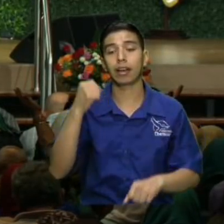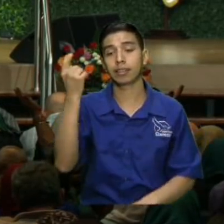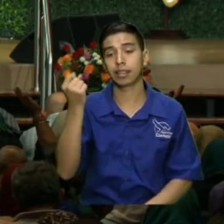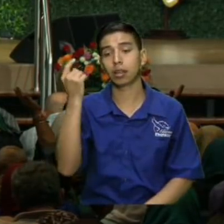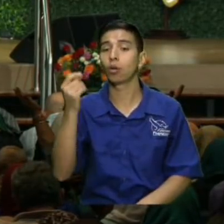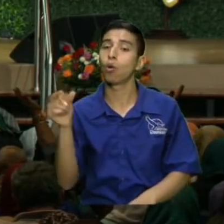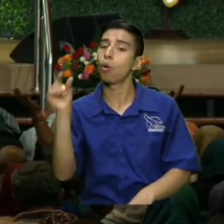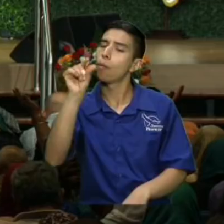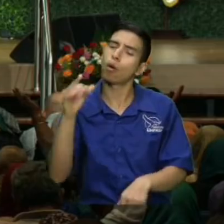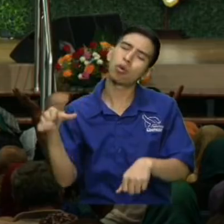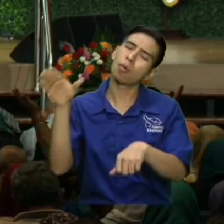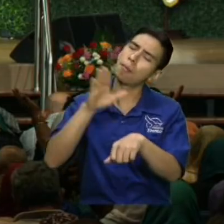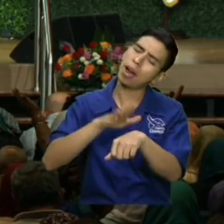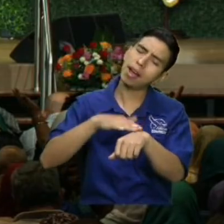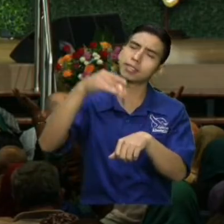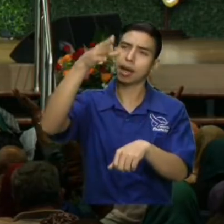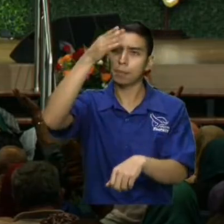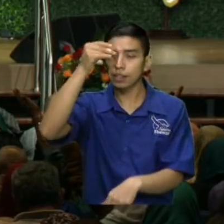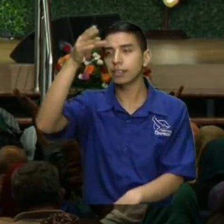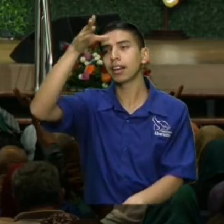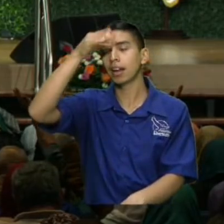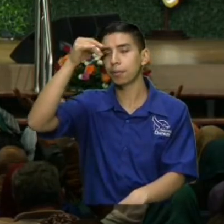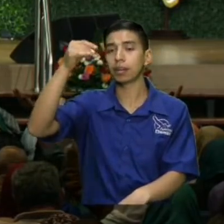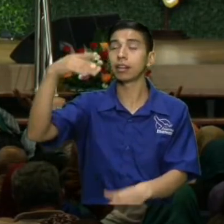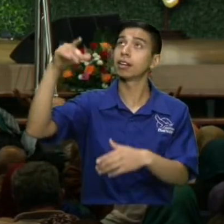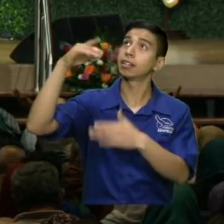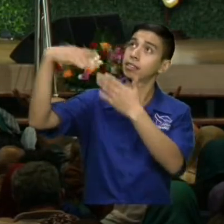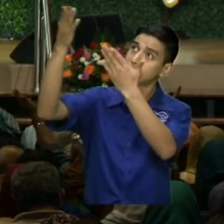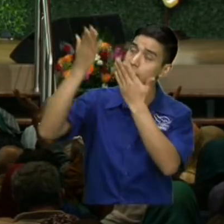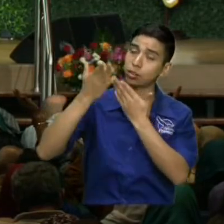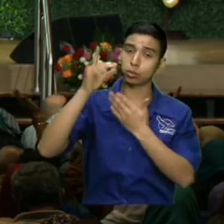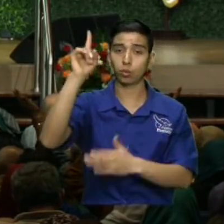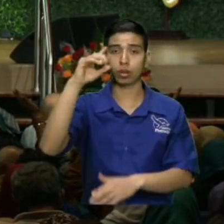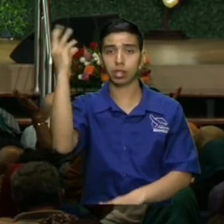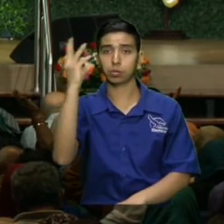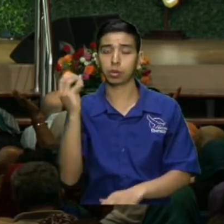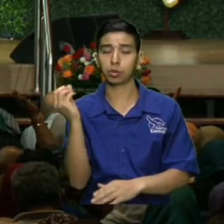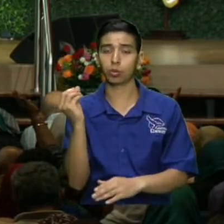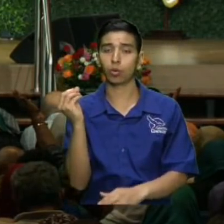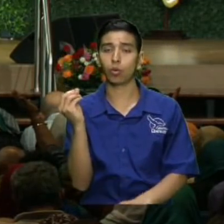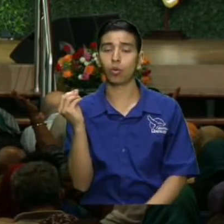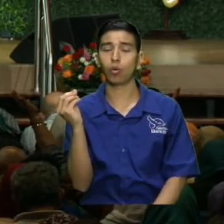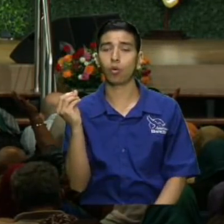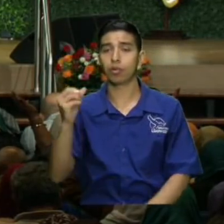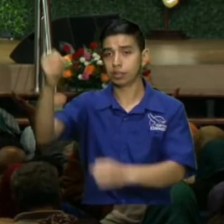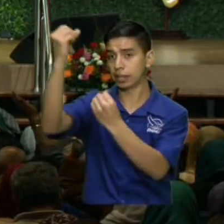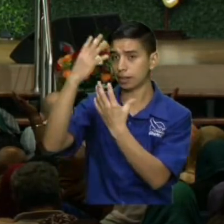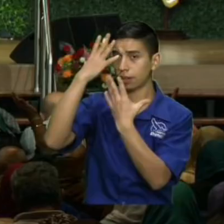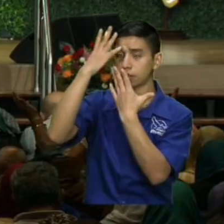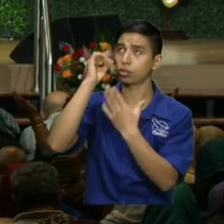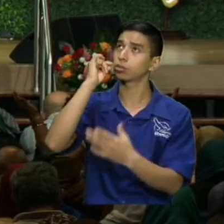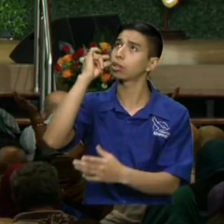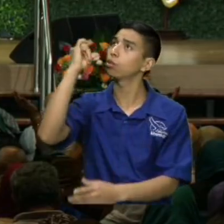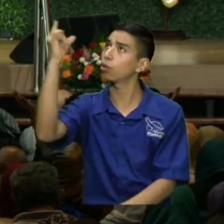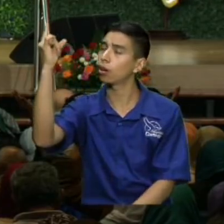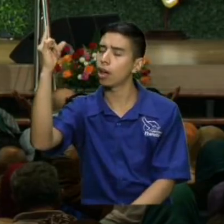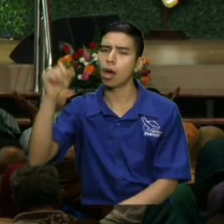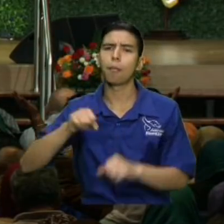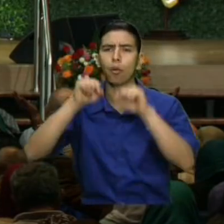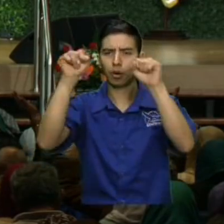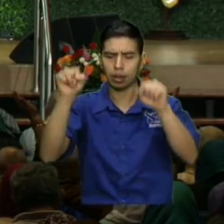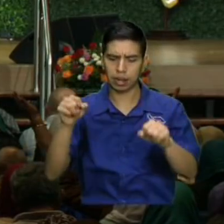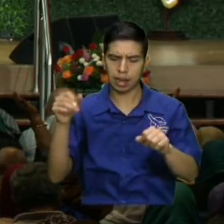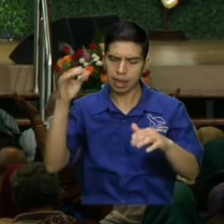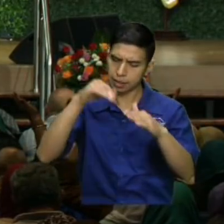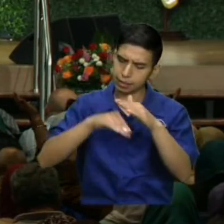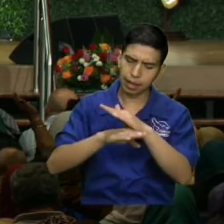un poquito más. Señor, danos un espíritu de revelación para poder entonces adentrarnos en